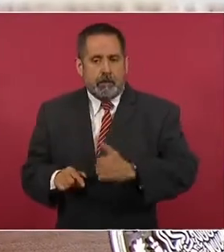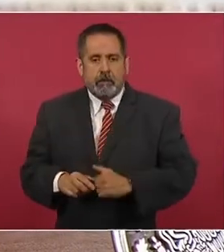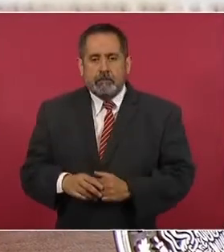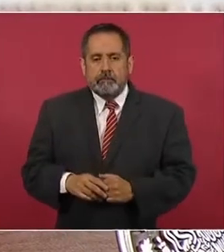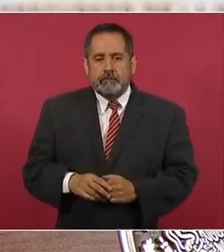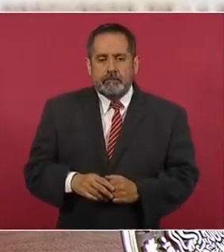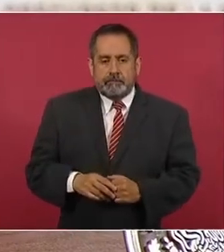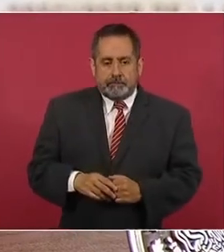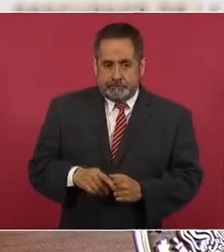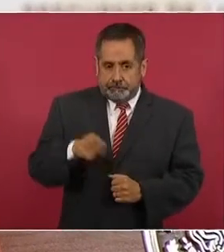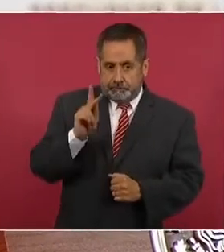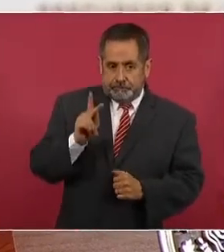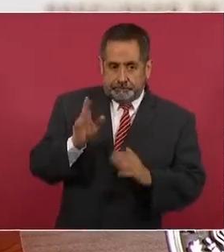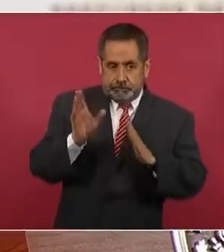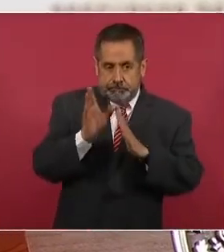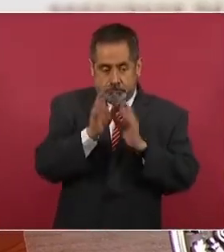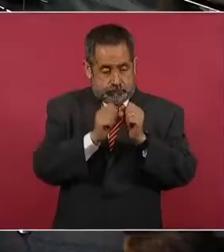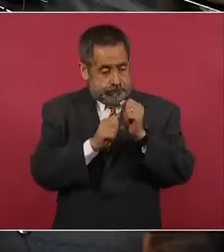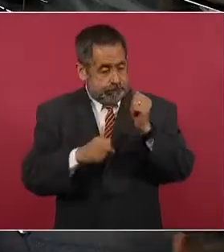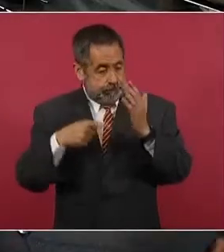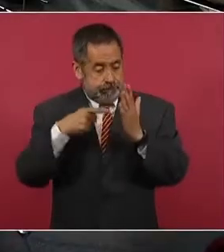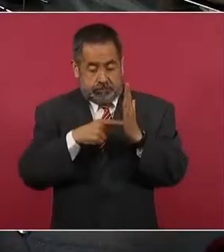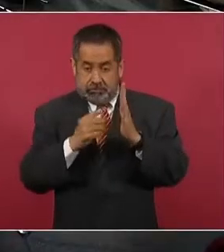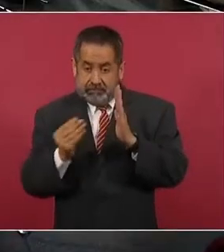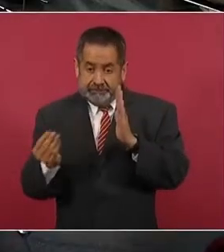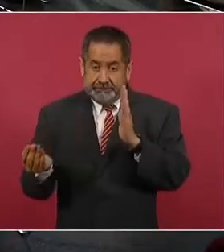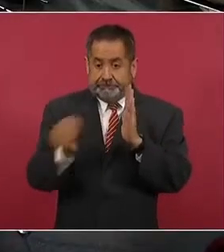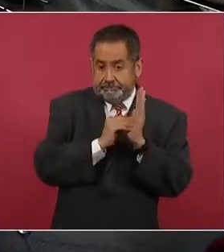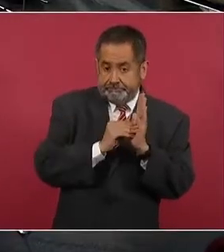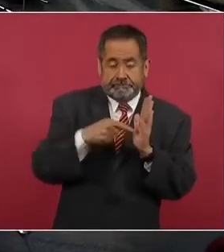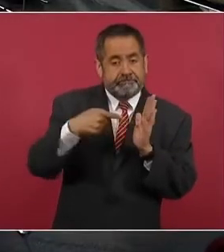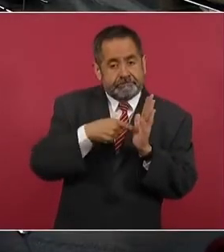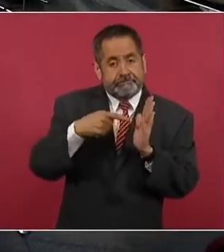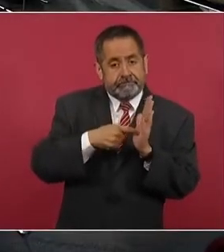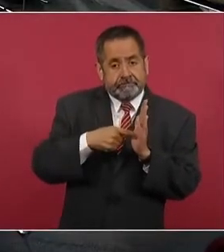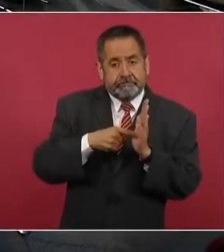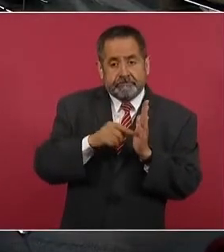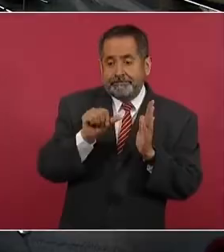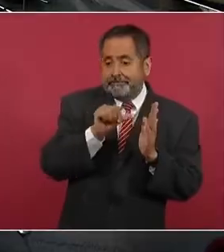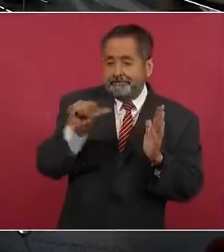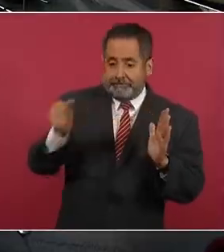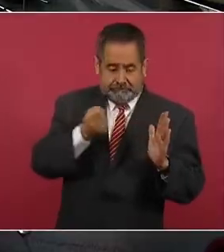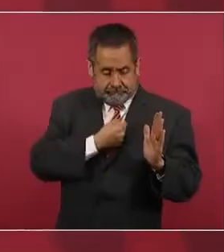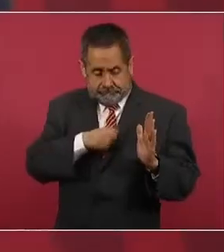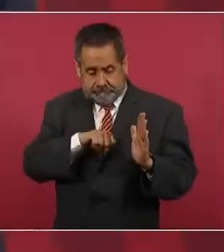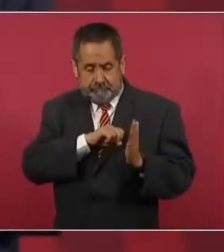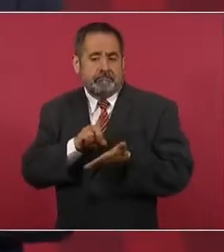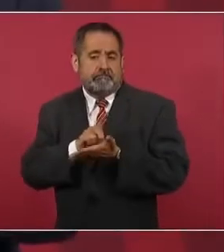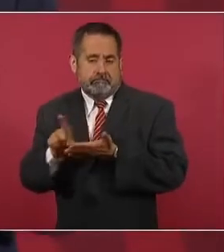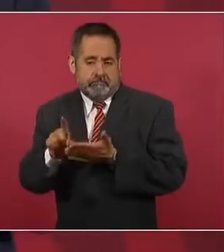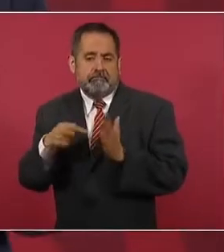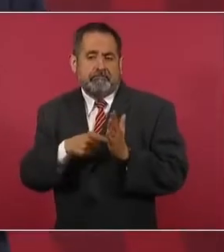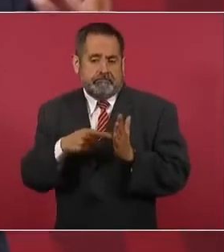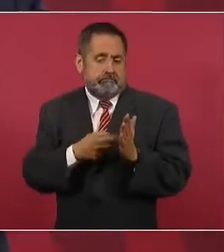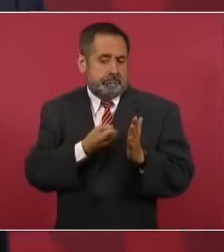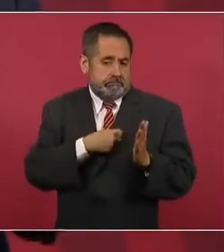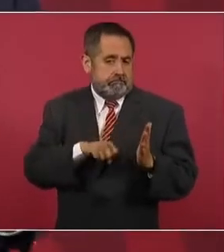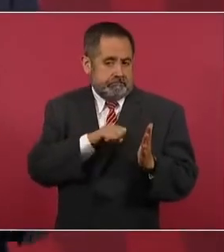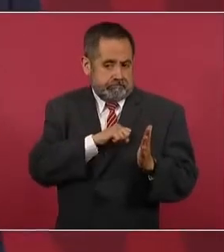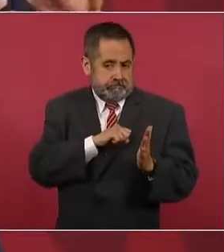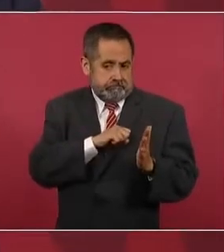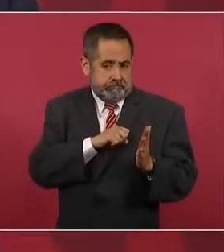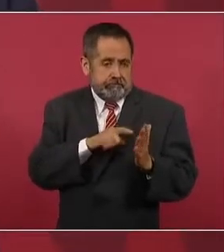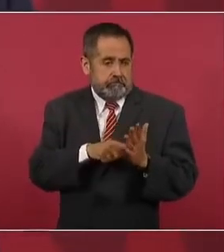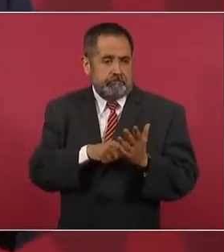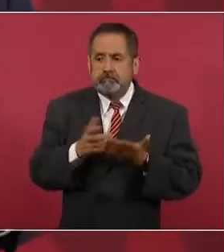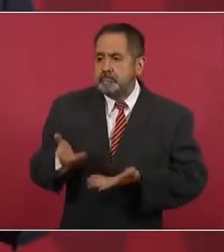pero en la Constitución está establecido el derecho a la salud, pero si en la práctica